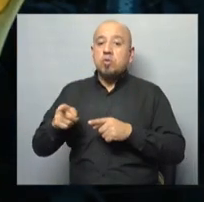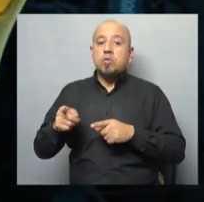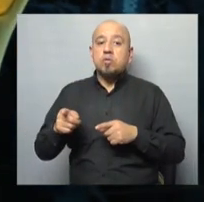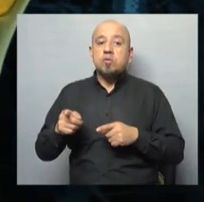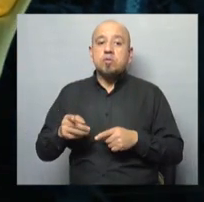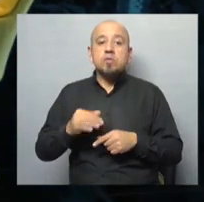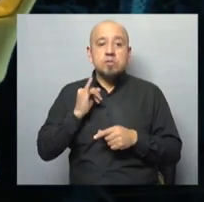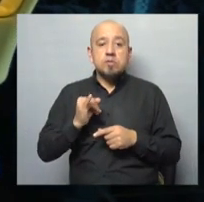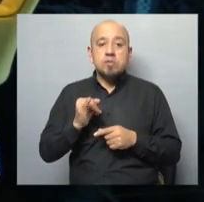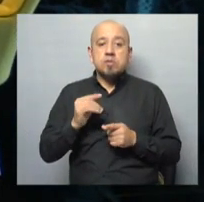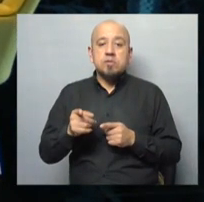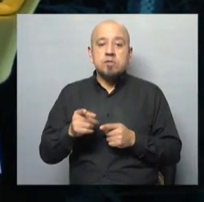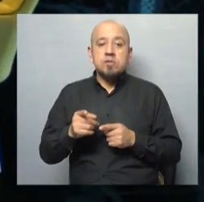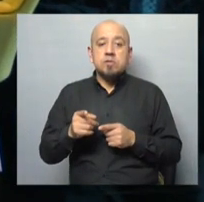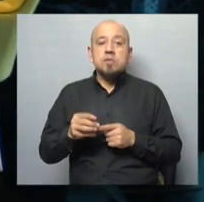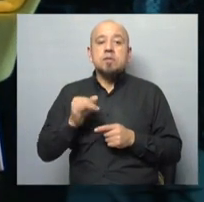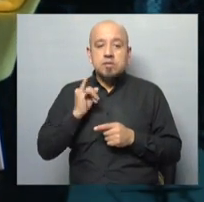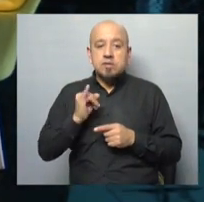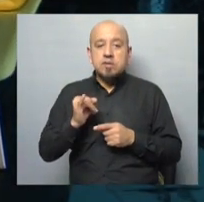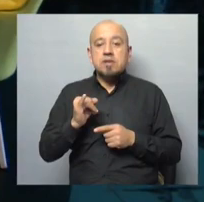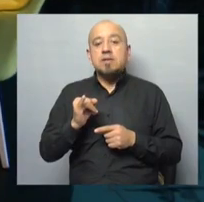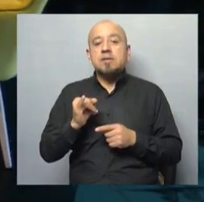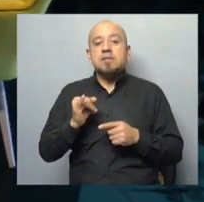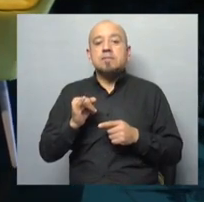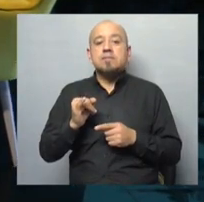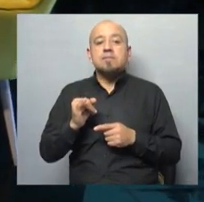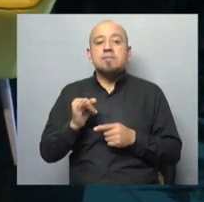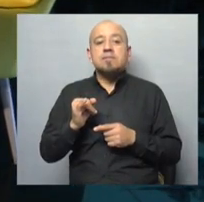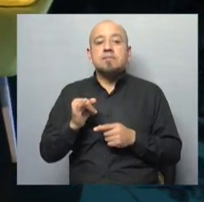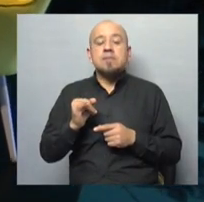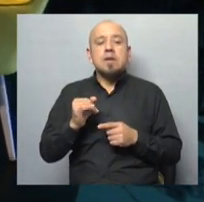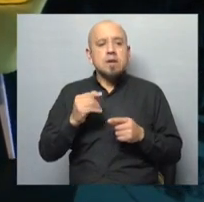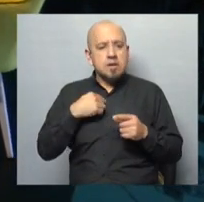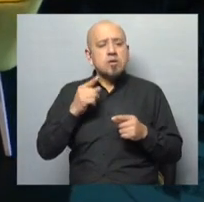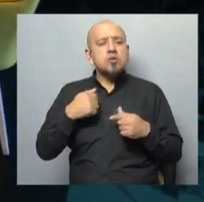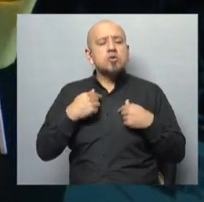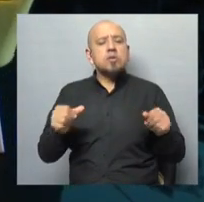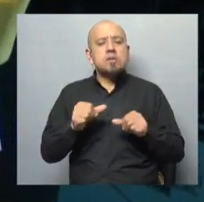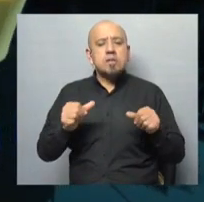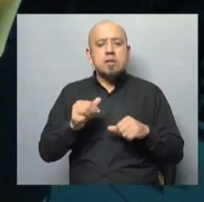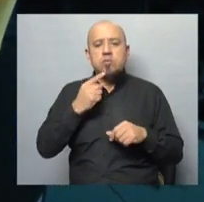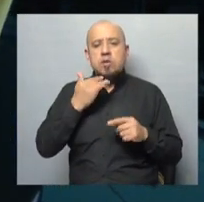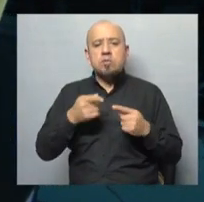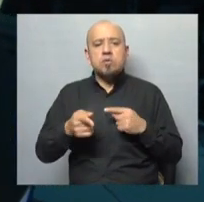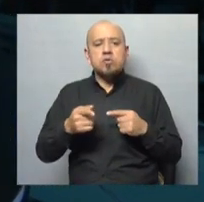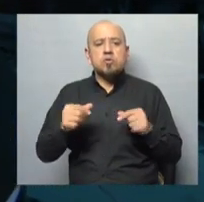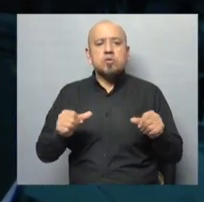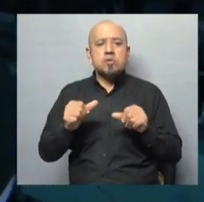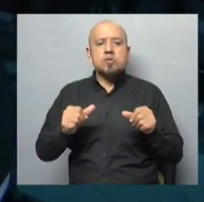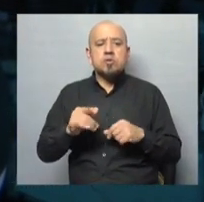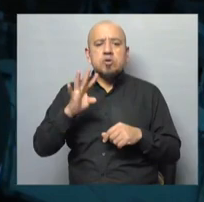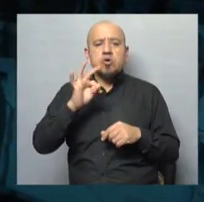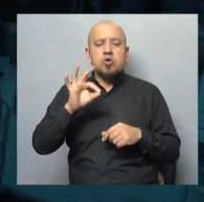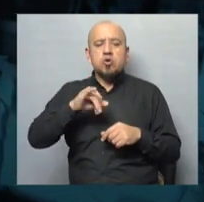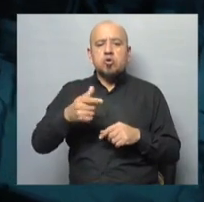sí sí sí yo hice por ejemplo hice con fernando toja